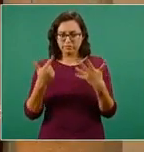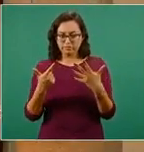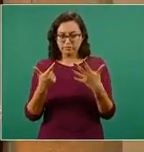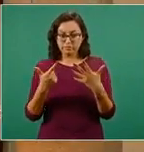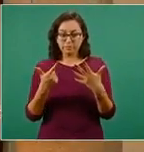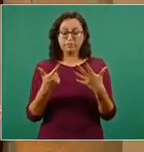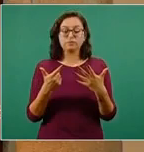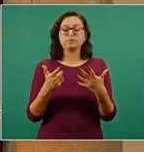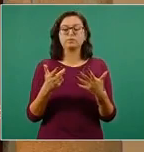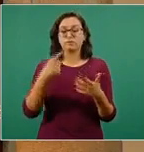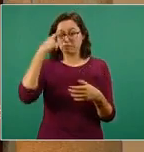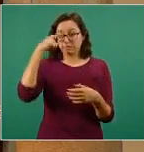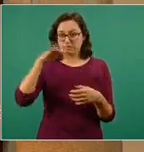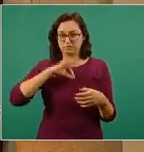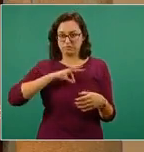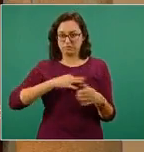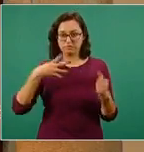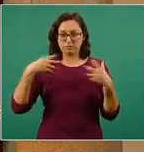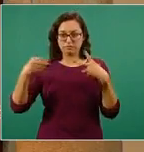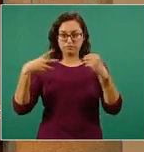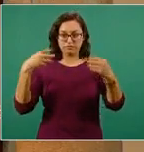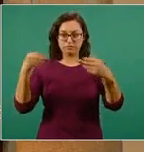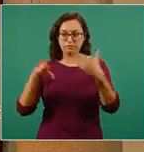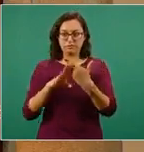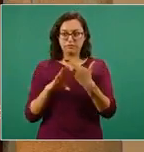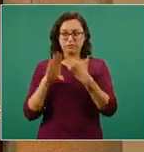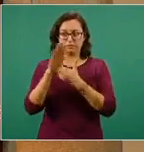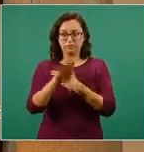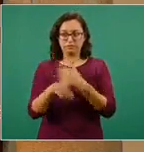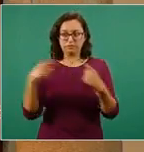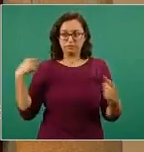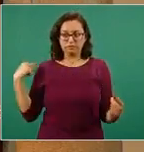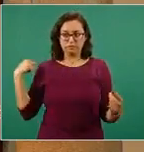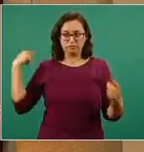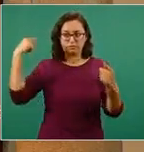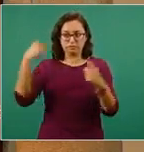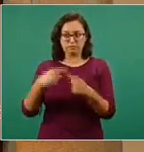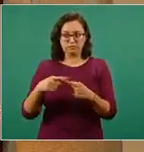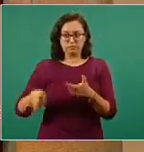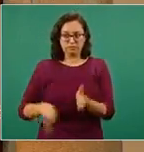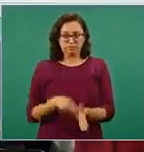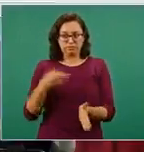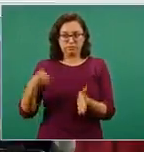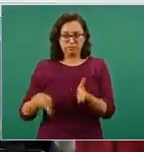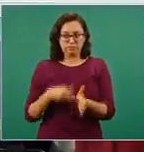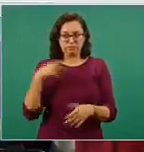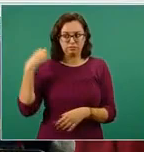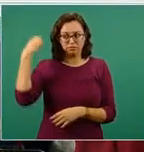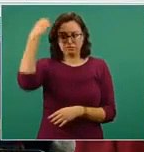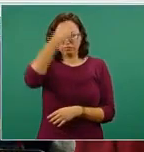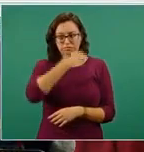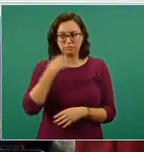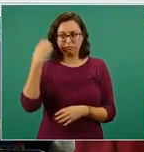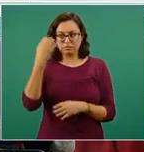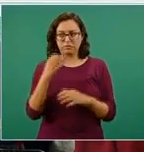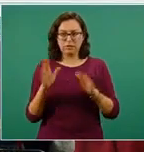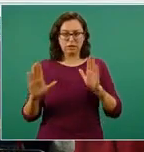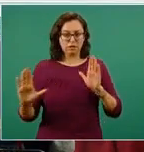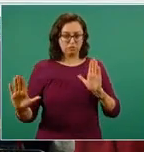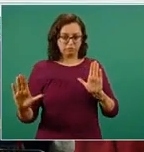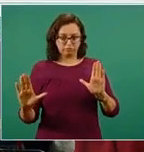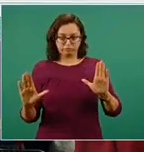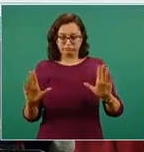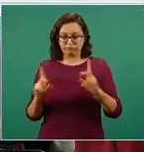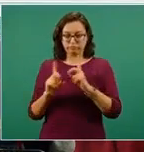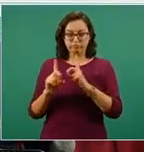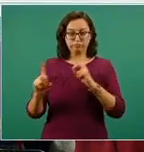de enfrentar esta pandemia hasta el día de hoy, evaluándose constantemente. Tiene que ver con la sana distancia,